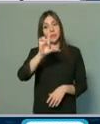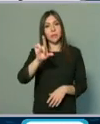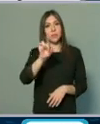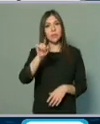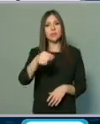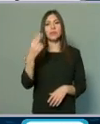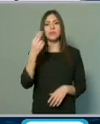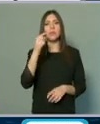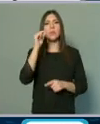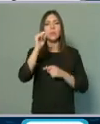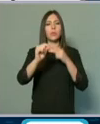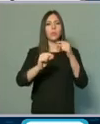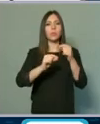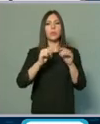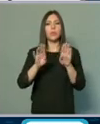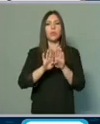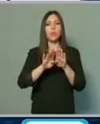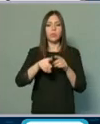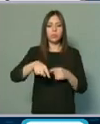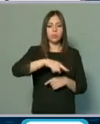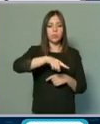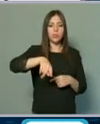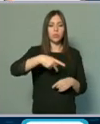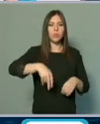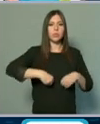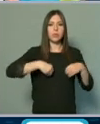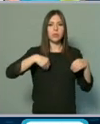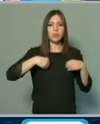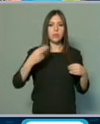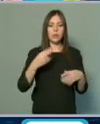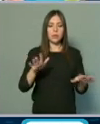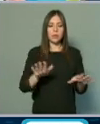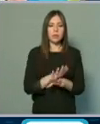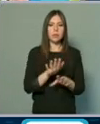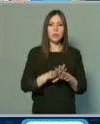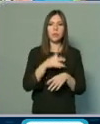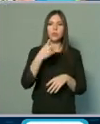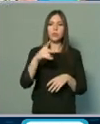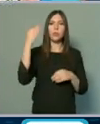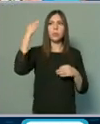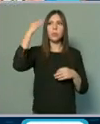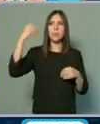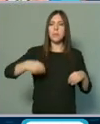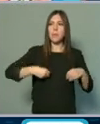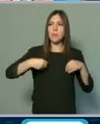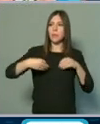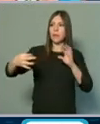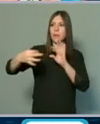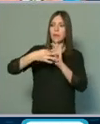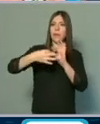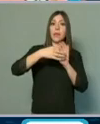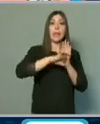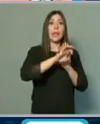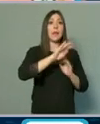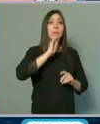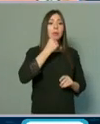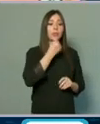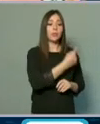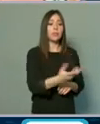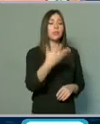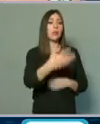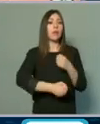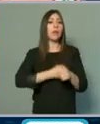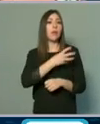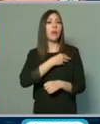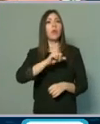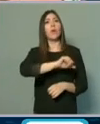supuesto, que hay que ir adaptando la rueda de la vida al momento que estás viviendo. No es lo mismo una mamá que tiene hijos de 5 años a una